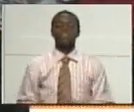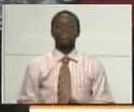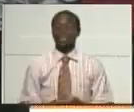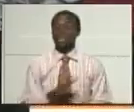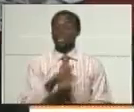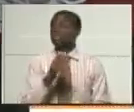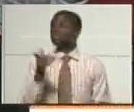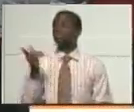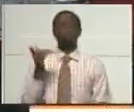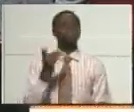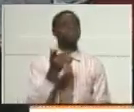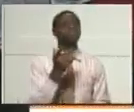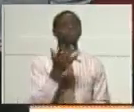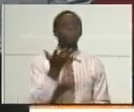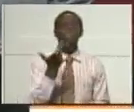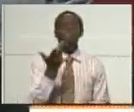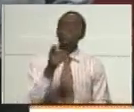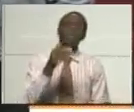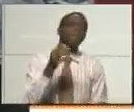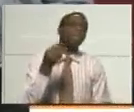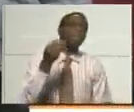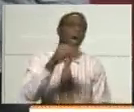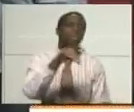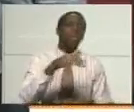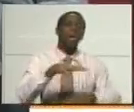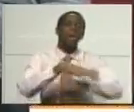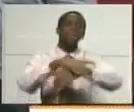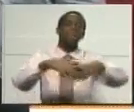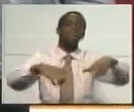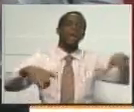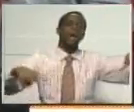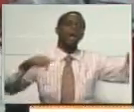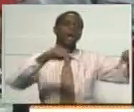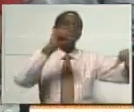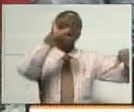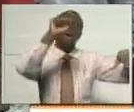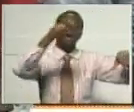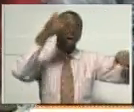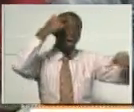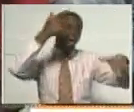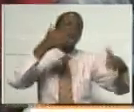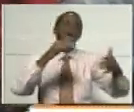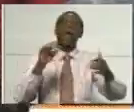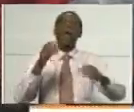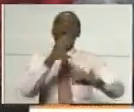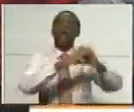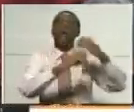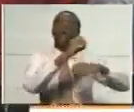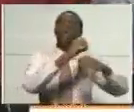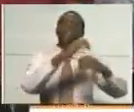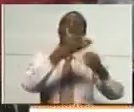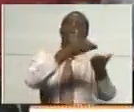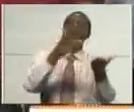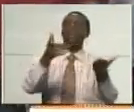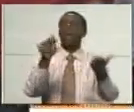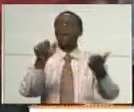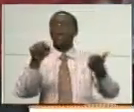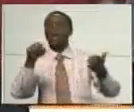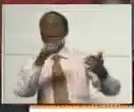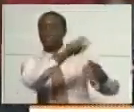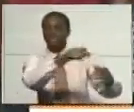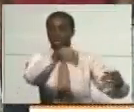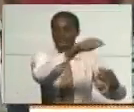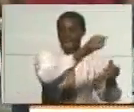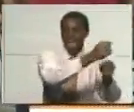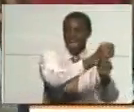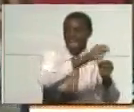por allá? ¿Qué ha habido de nuevo por allá por la faja petrolífera de Orinoco? ¿Cómo te trata la clase obrera petrolera? Camarada Diosdado Cabello Rondón.